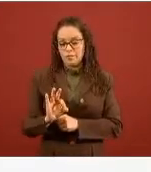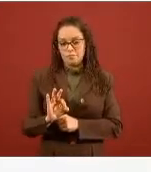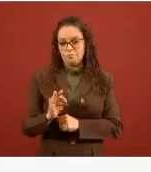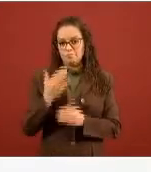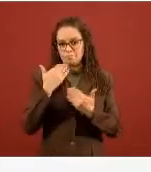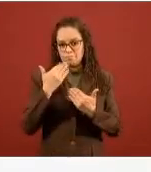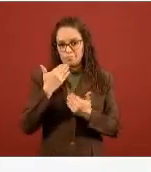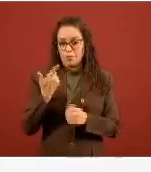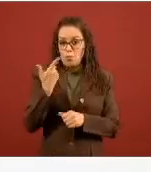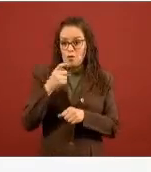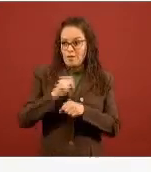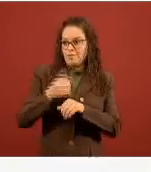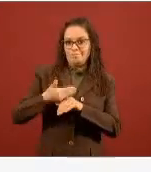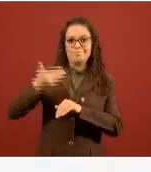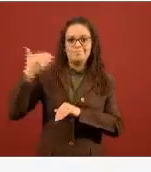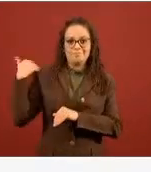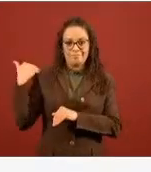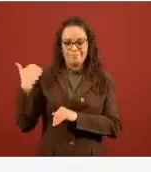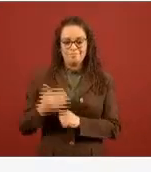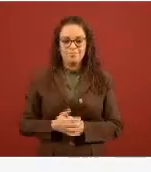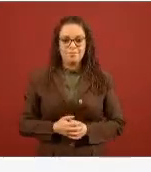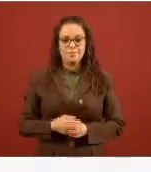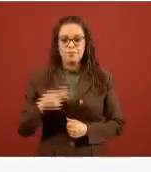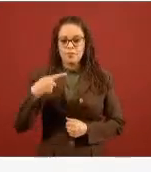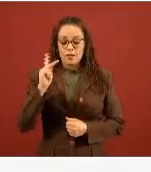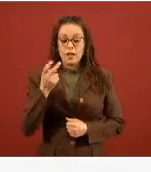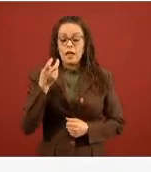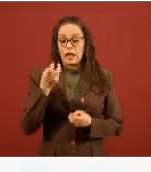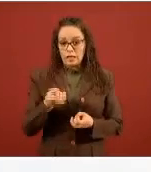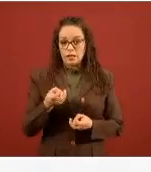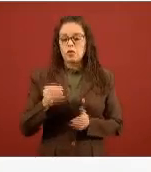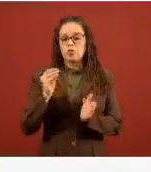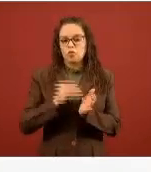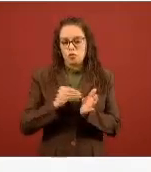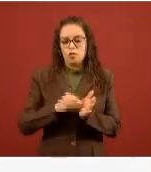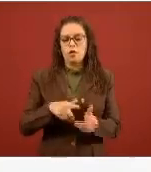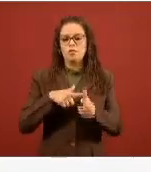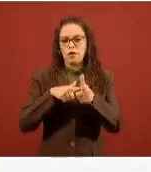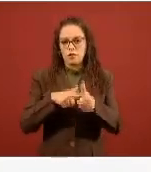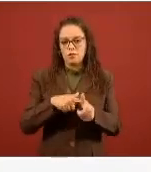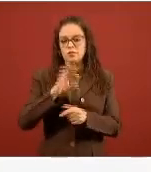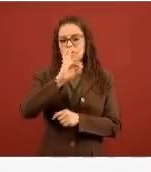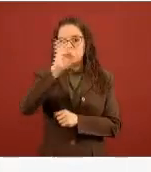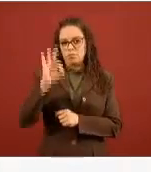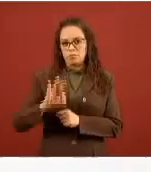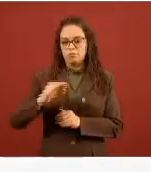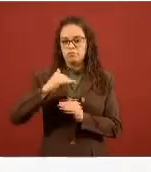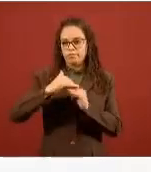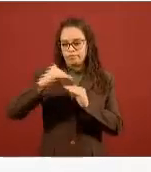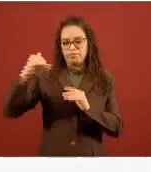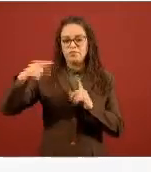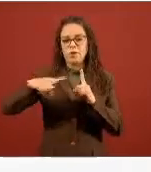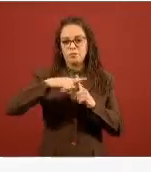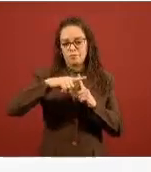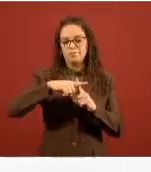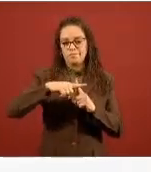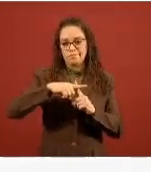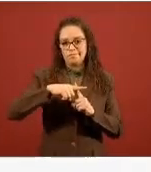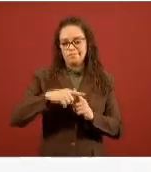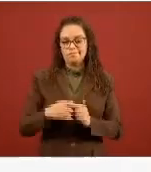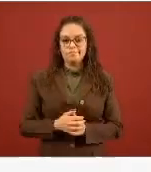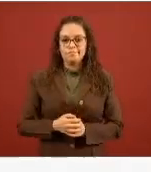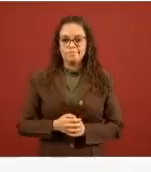semana anterior, pero vemos que se mantiene esta tendencia del porcentaje de positividad. Estamos hablando